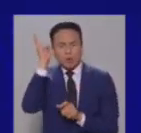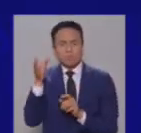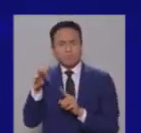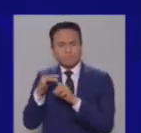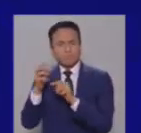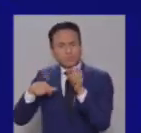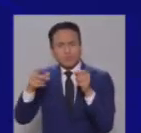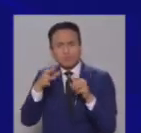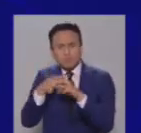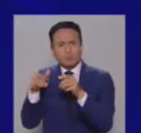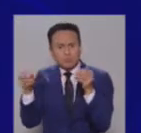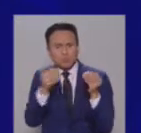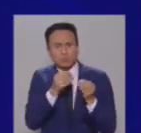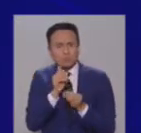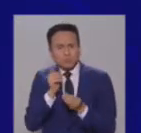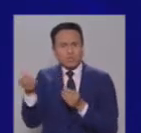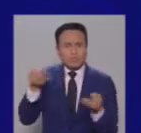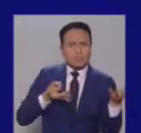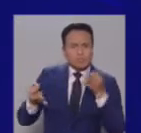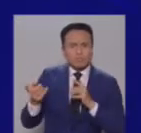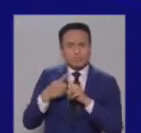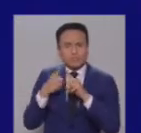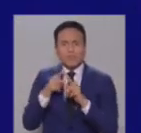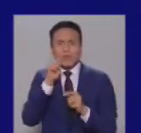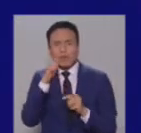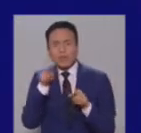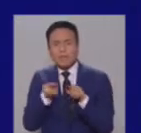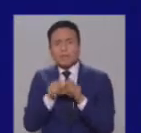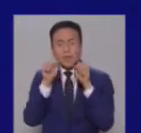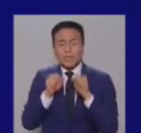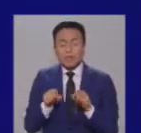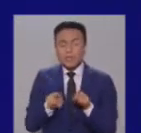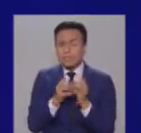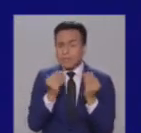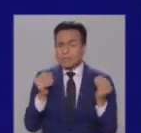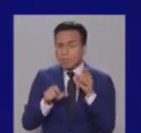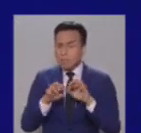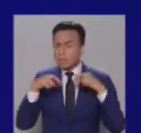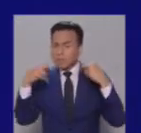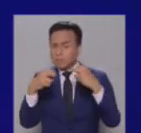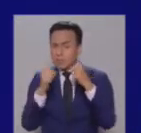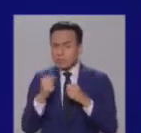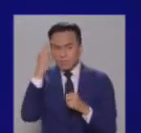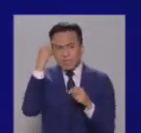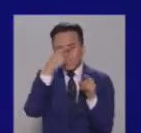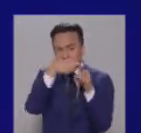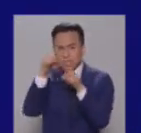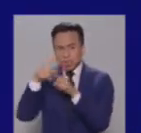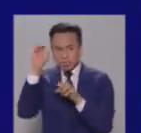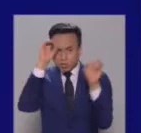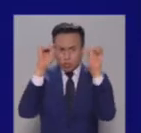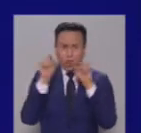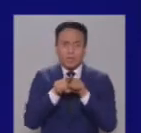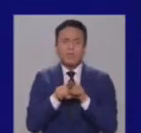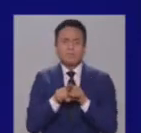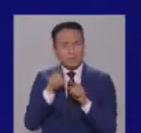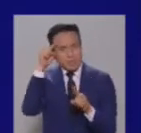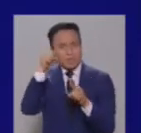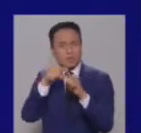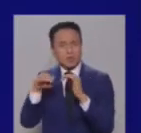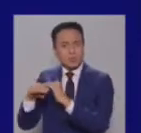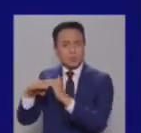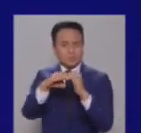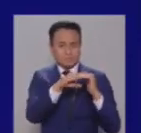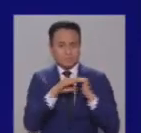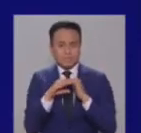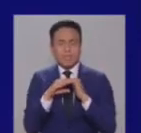diferentes centros de votación, participar y no dejar que otros elijan por usted. Salga del status quo,